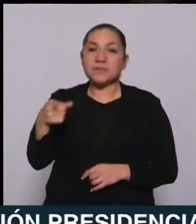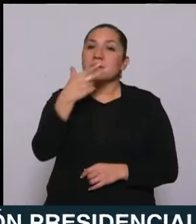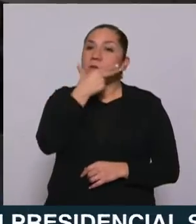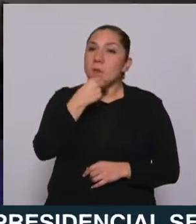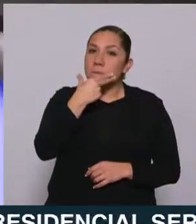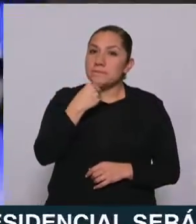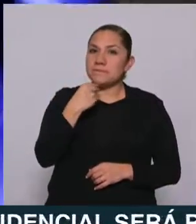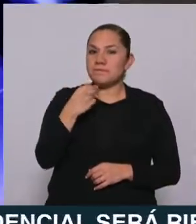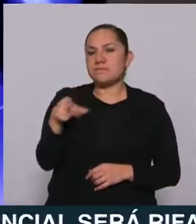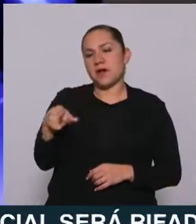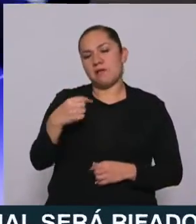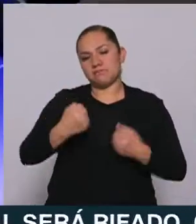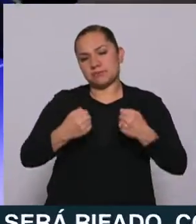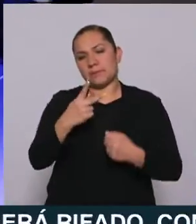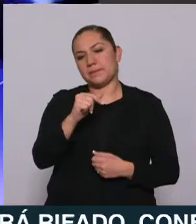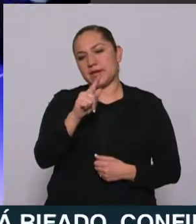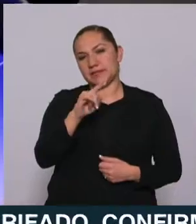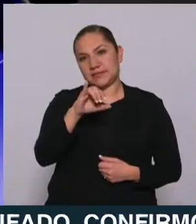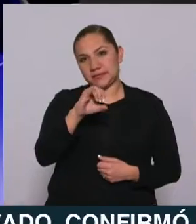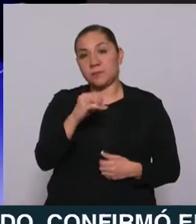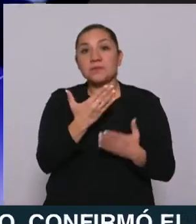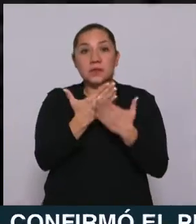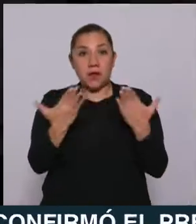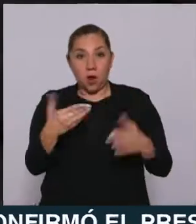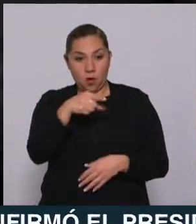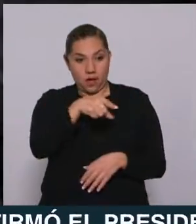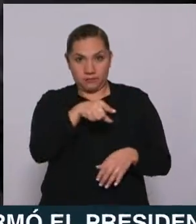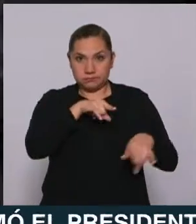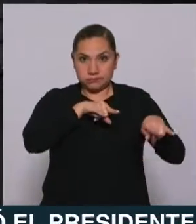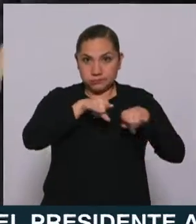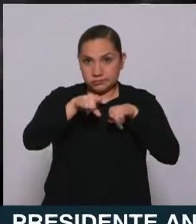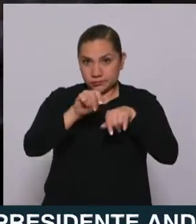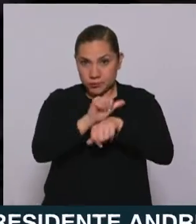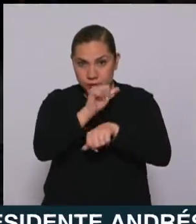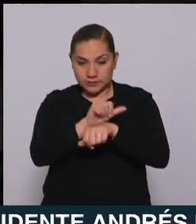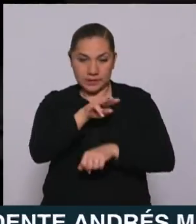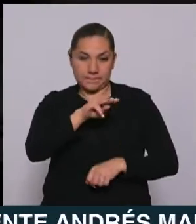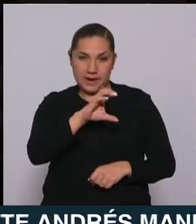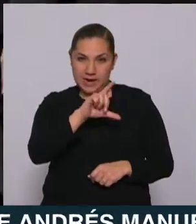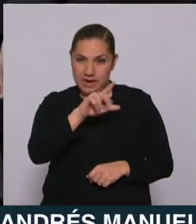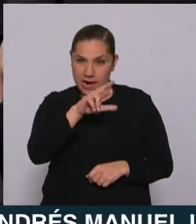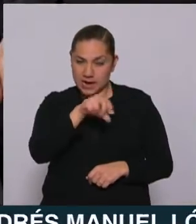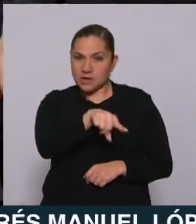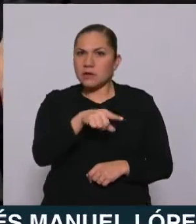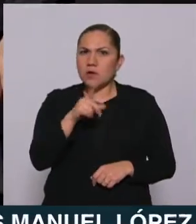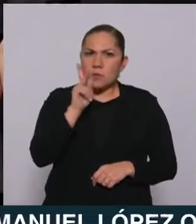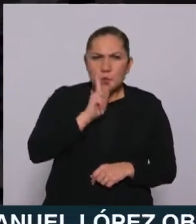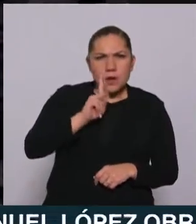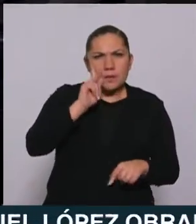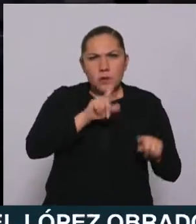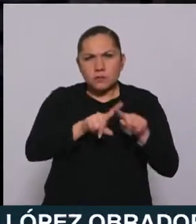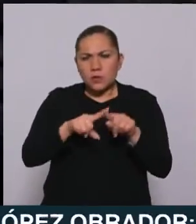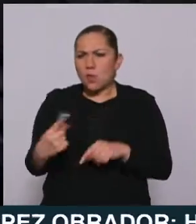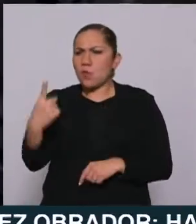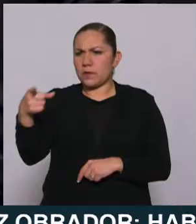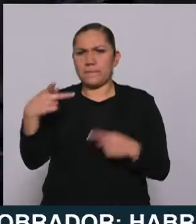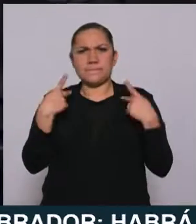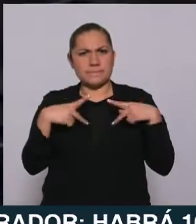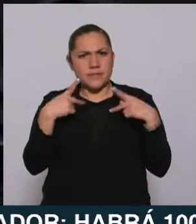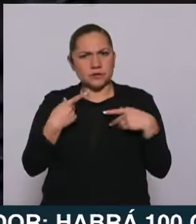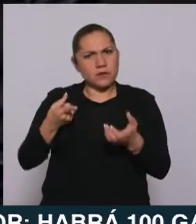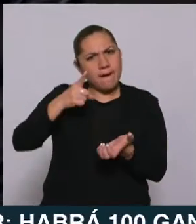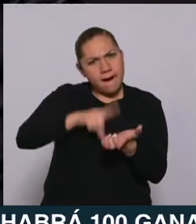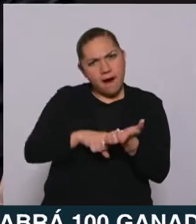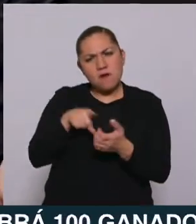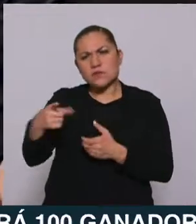tiempo completo. McLaren se ha ido fortaleciendo al paso del tiempo con las pruebas previas y la contratación de un novato con el norteamericano